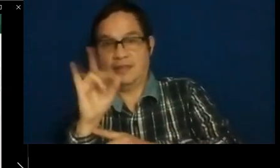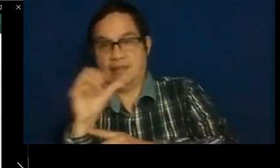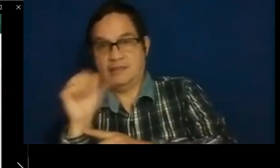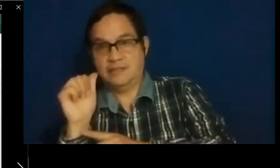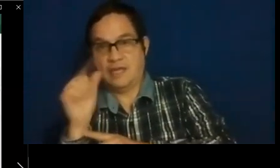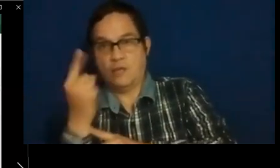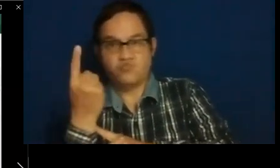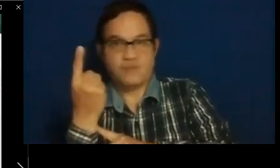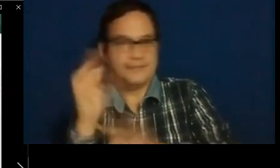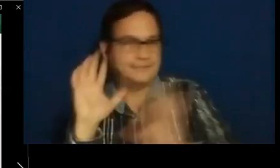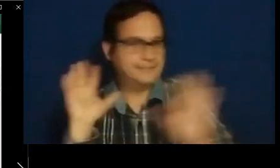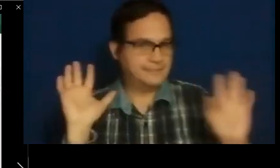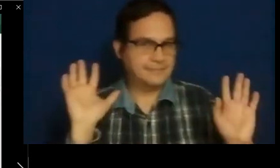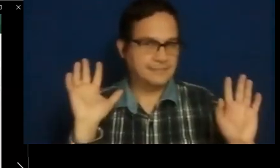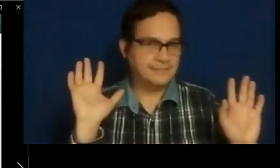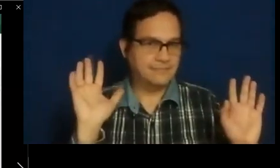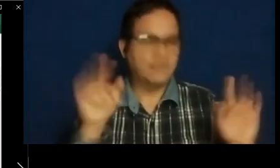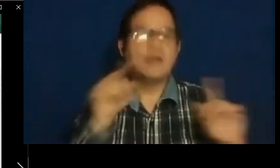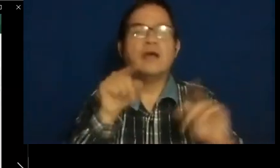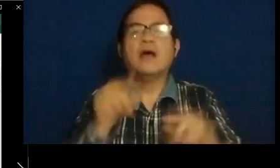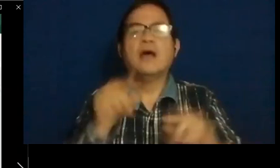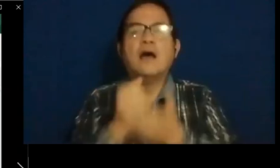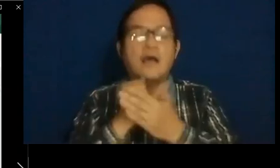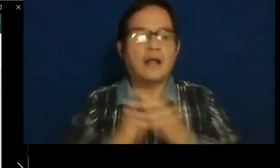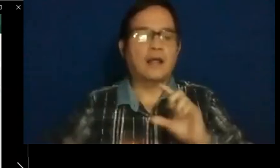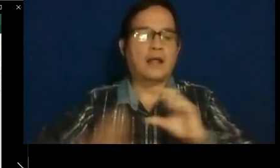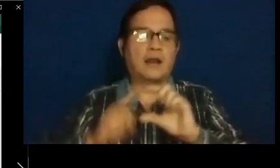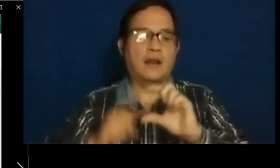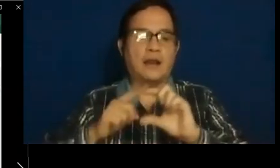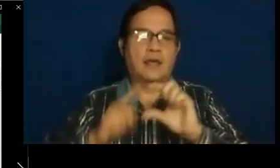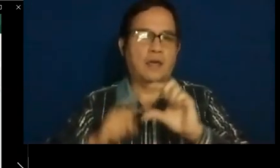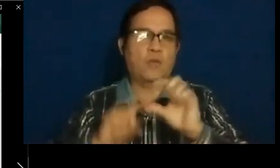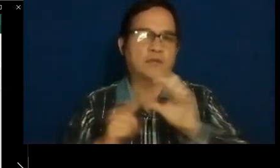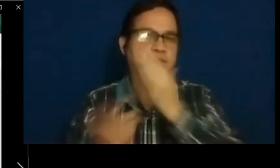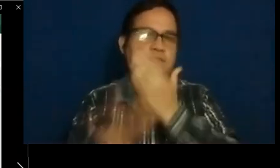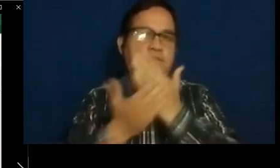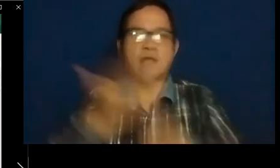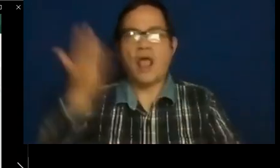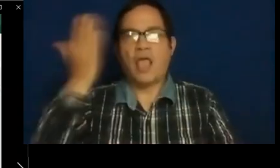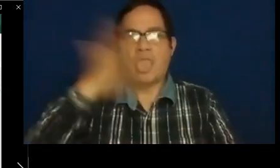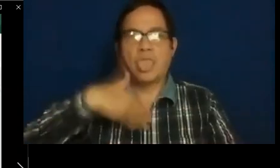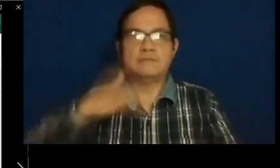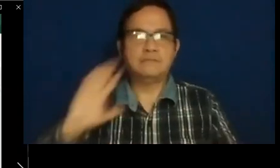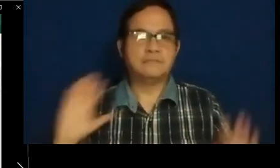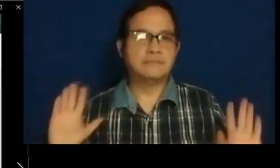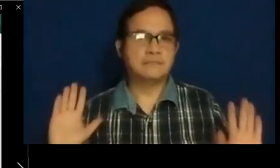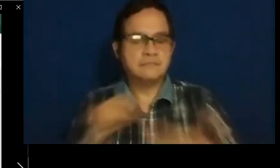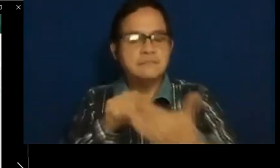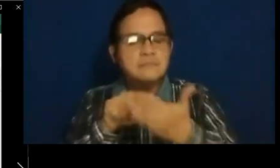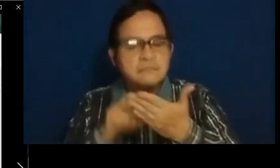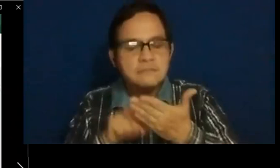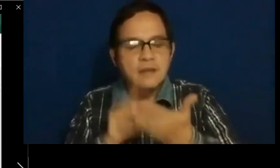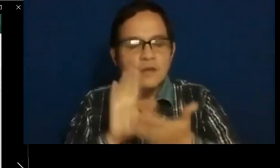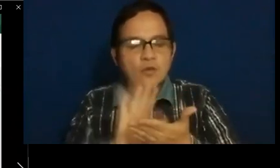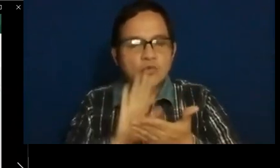uno solo y me lo va a dar la ecuación. Entonces, lo único que tienes que hacer es coger la ecuación y analizarla como un